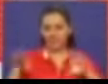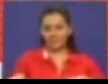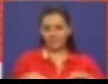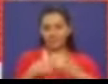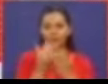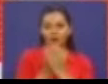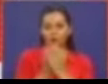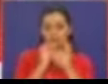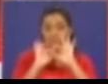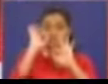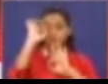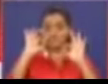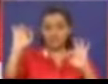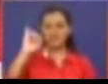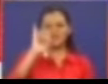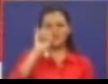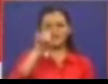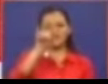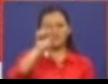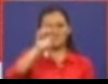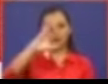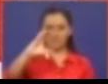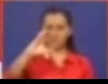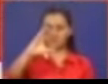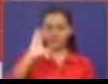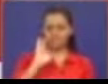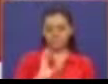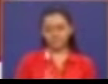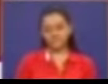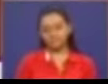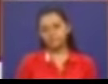de actividad económica, el IDEAC, ¿verdad?